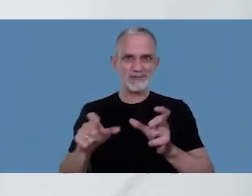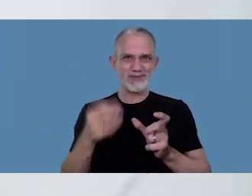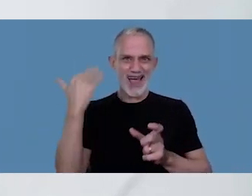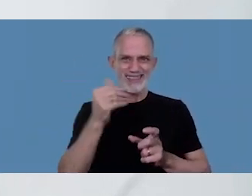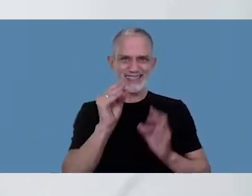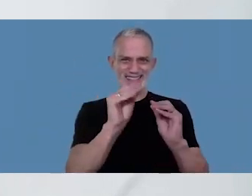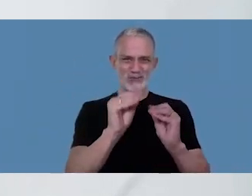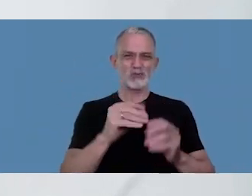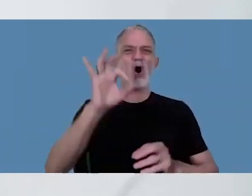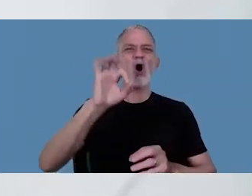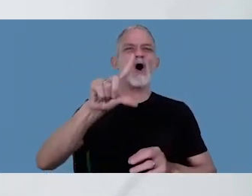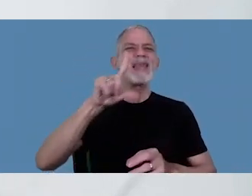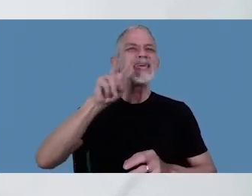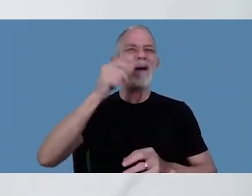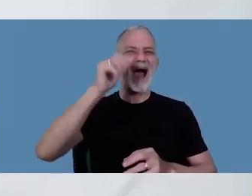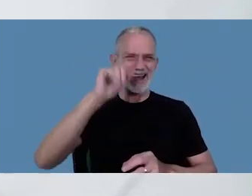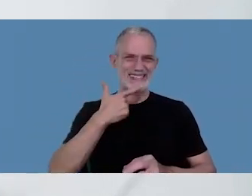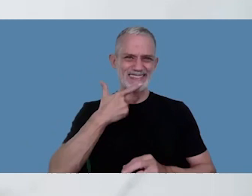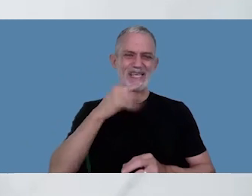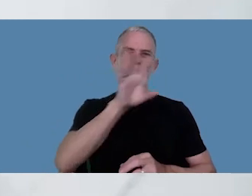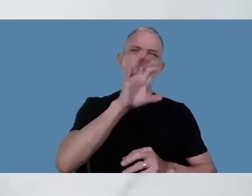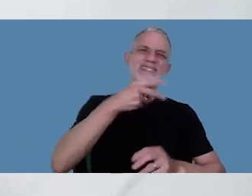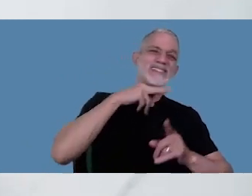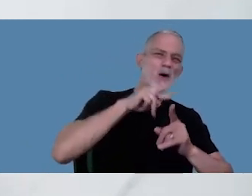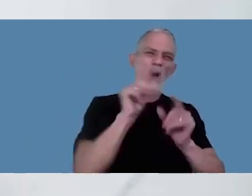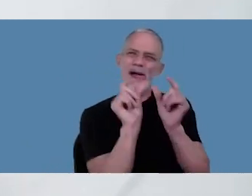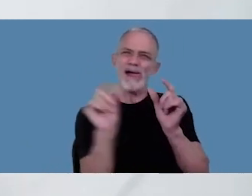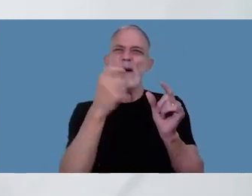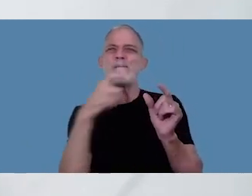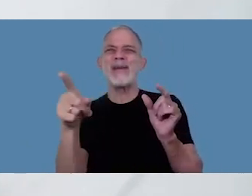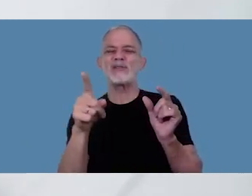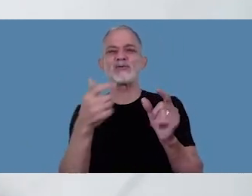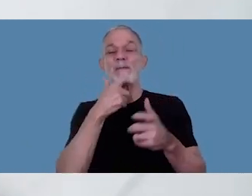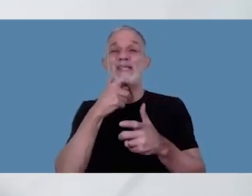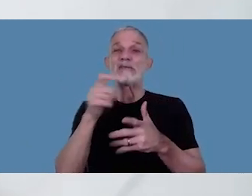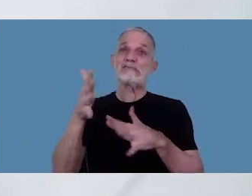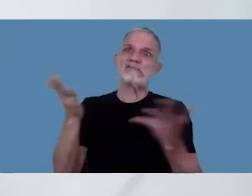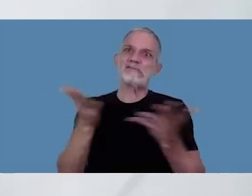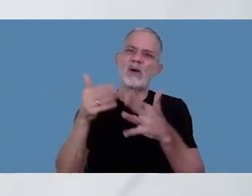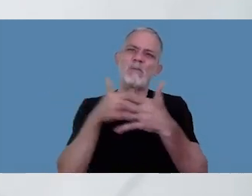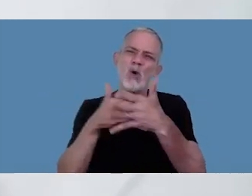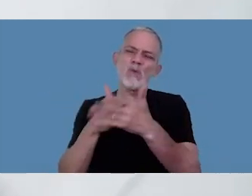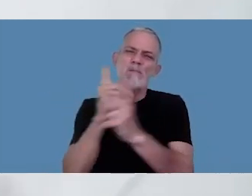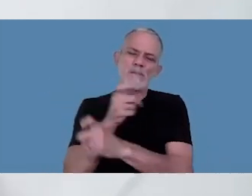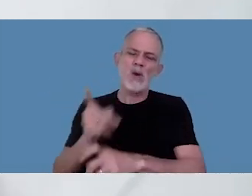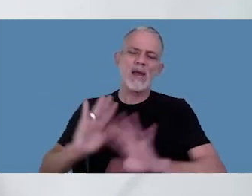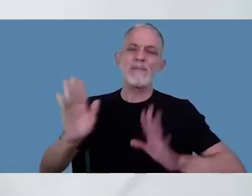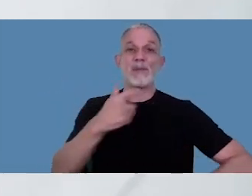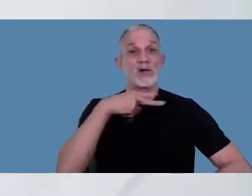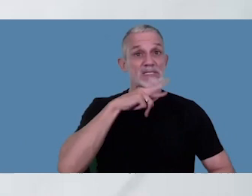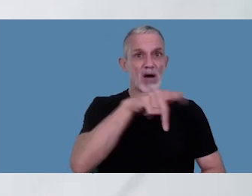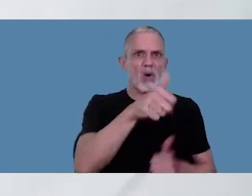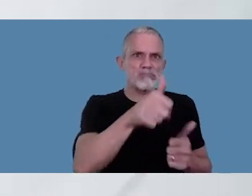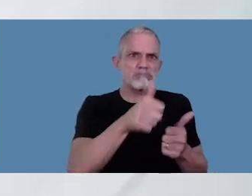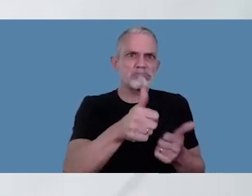olivares en San Juan y parte de Mendoza. En Mendoza no tuvieron tanta suerte, tuvieron algunos problemas, pero lo de San Juan